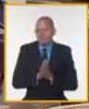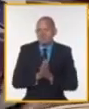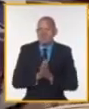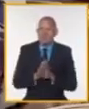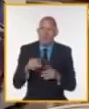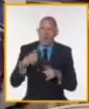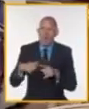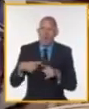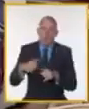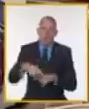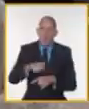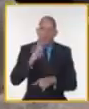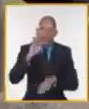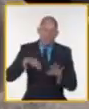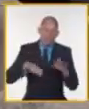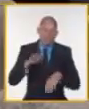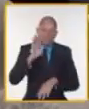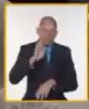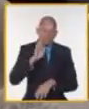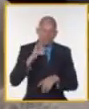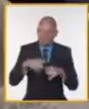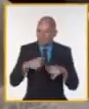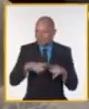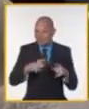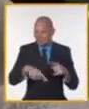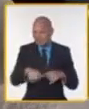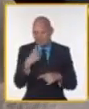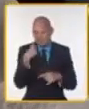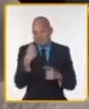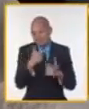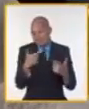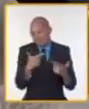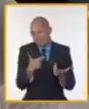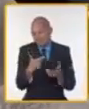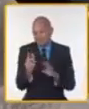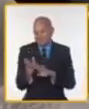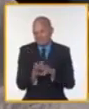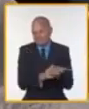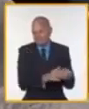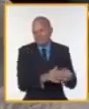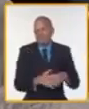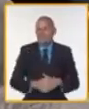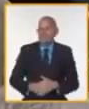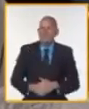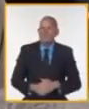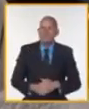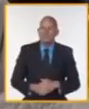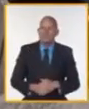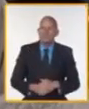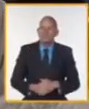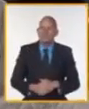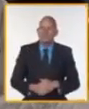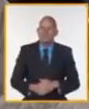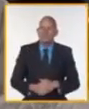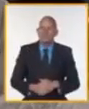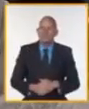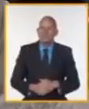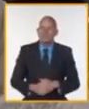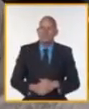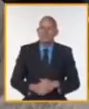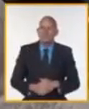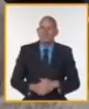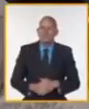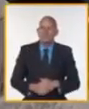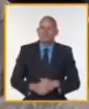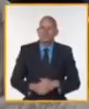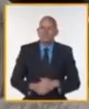con efectivo, las cuentas por cobrar. Del informe de rendición de cuentas del Buró Político es que los principales problemas del país son